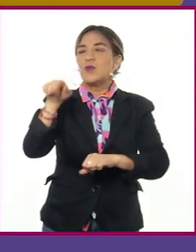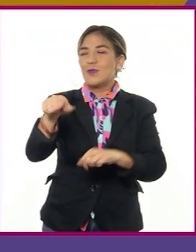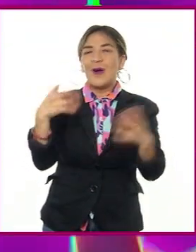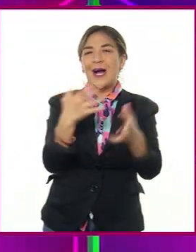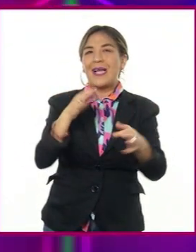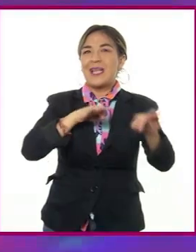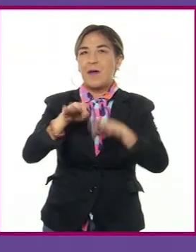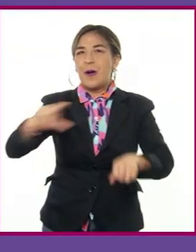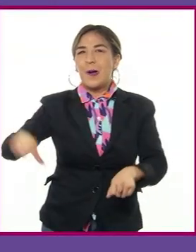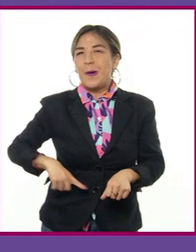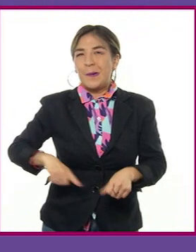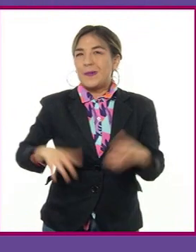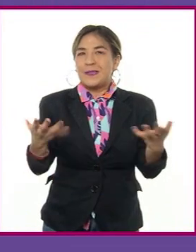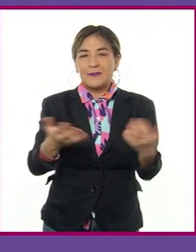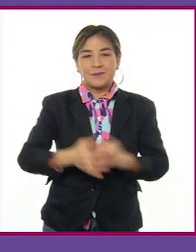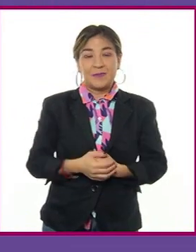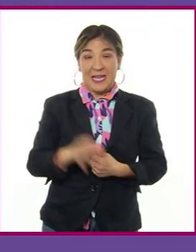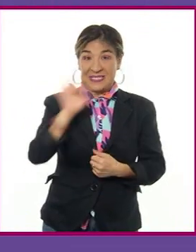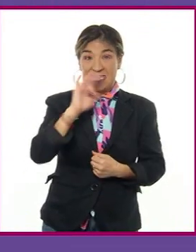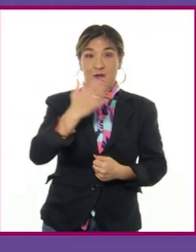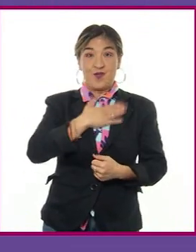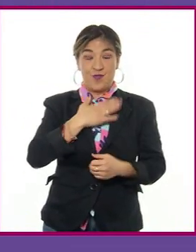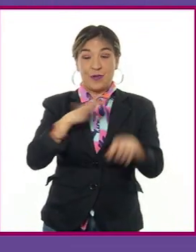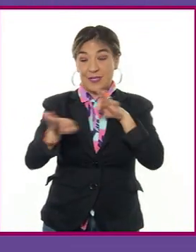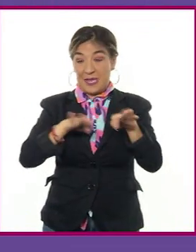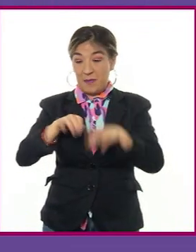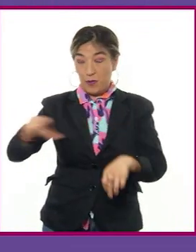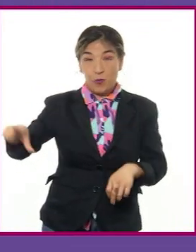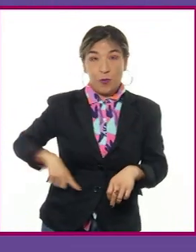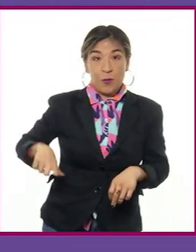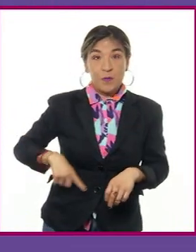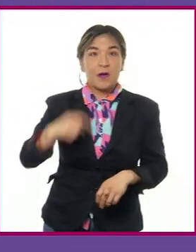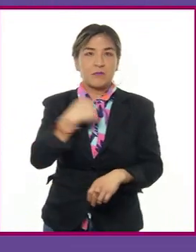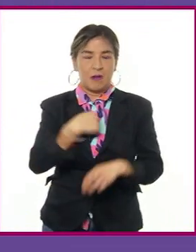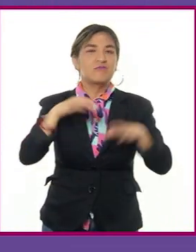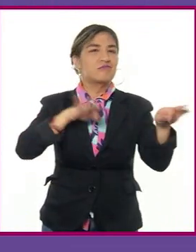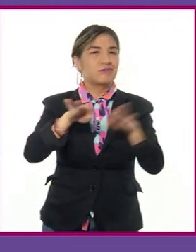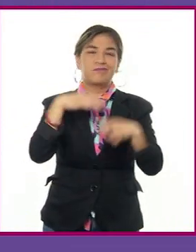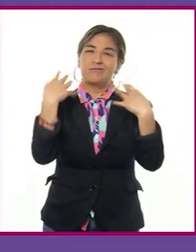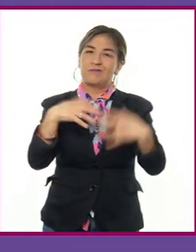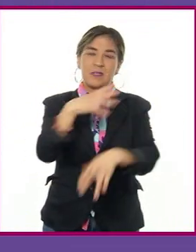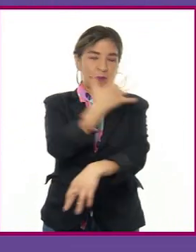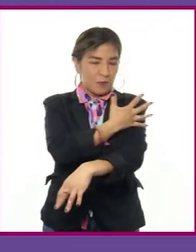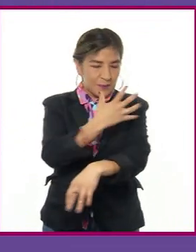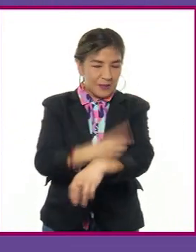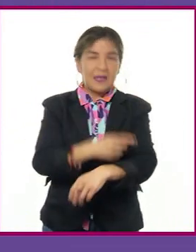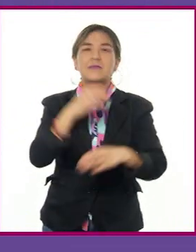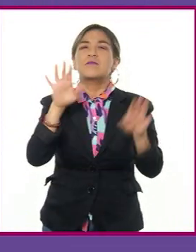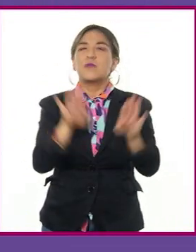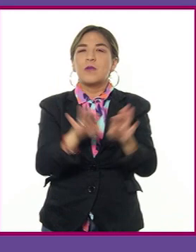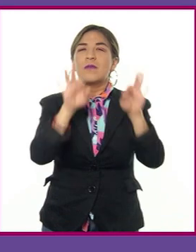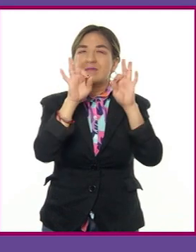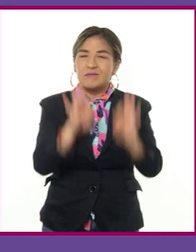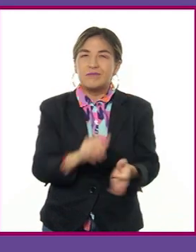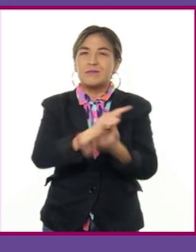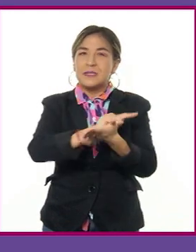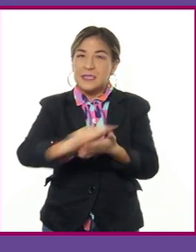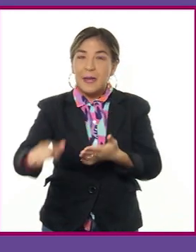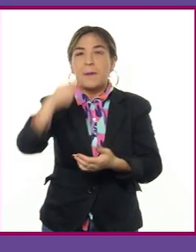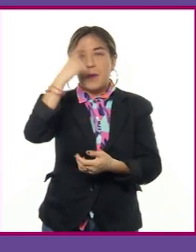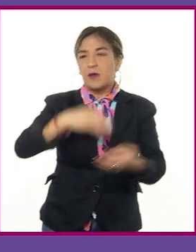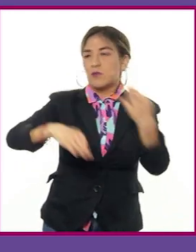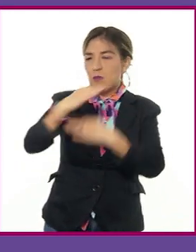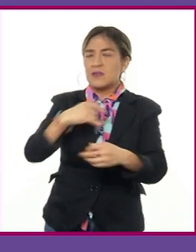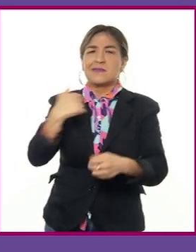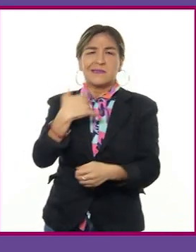público? Yo, si fuera un servidor público, trabajaría con honestidad y transparencia. Me esforzaría para ayudar a todas las personas